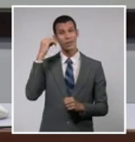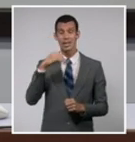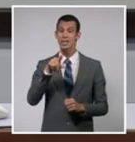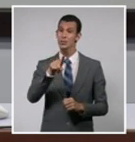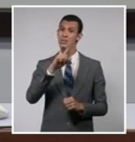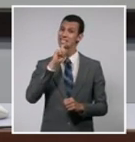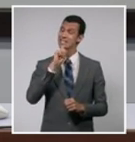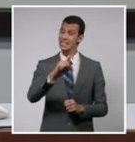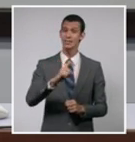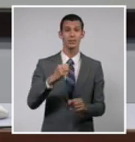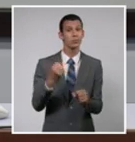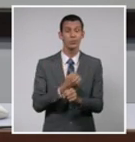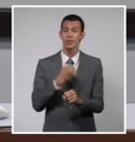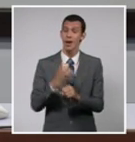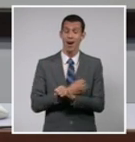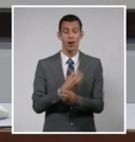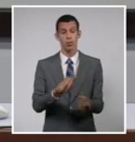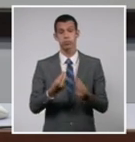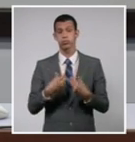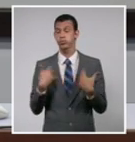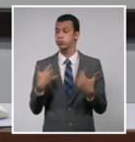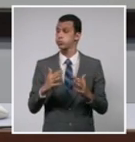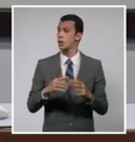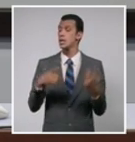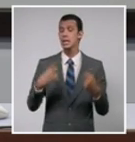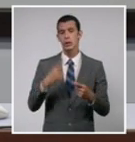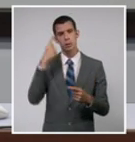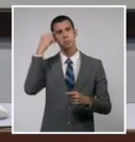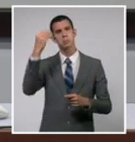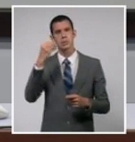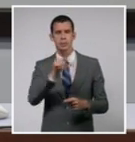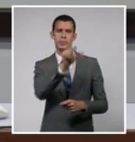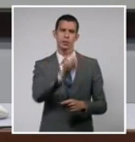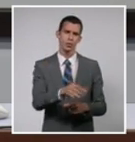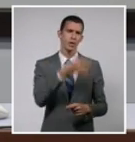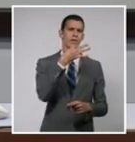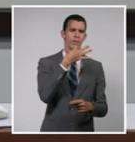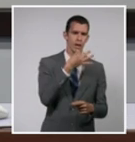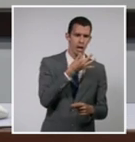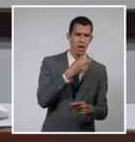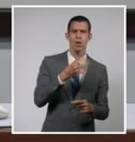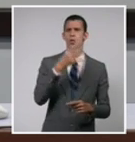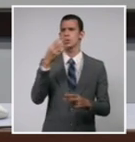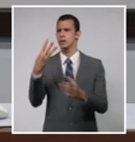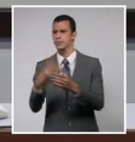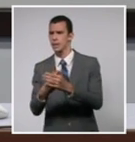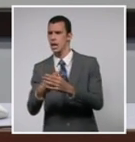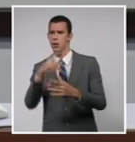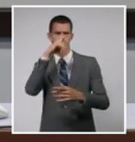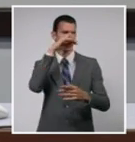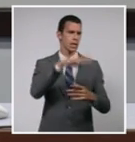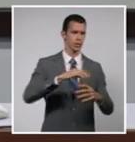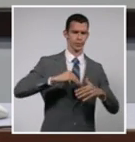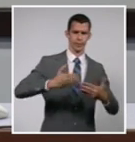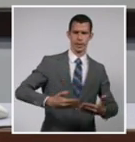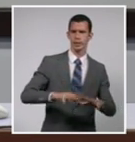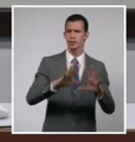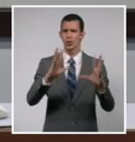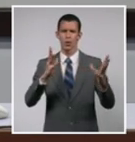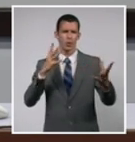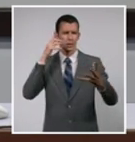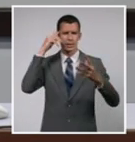trabajo, porque hay que trabajar con los vulnerables, hay que volver a reorganizar todos los sistemas de entrega de un